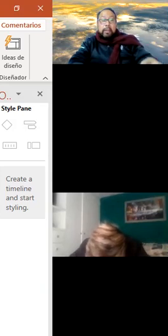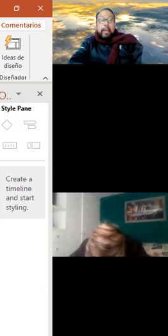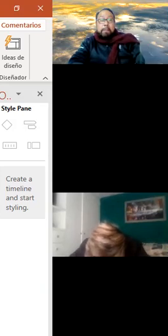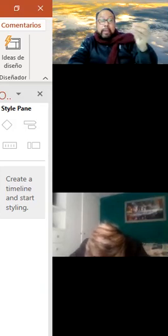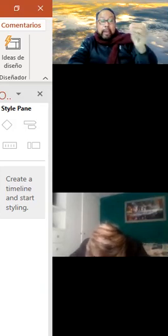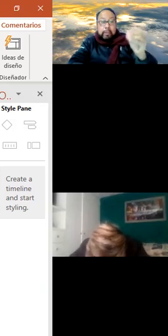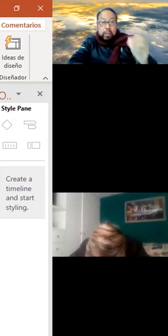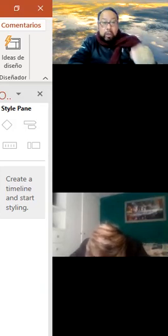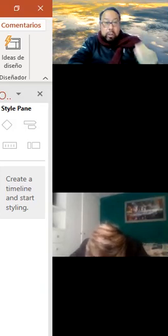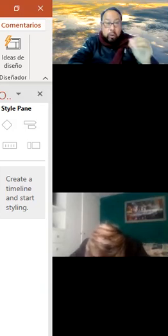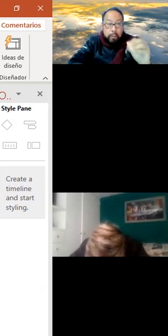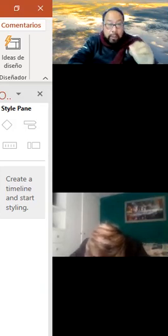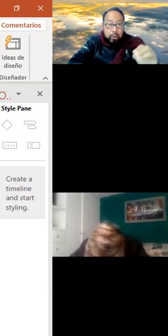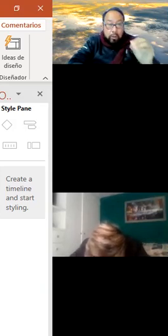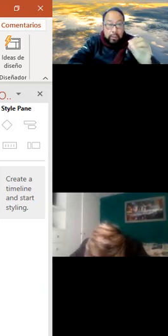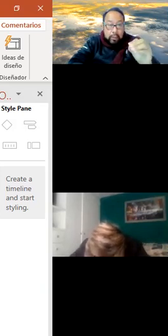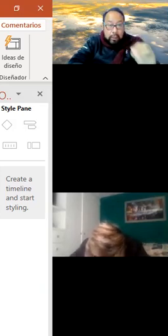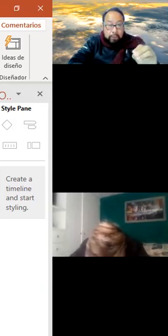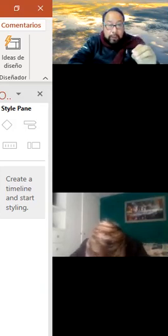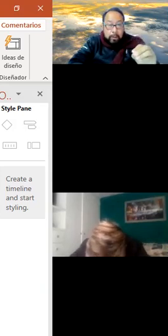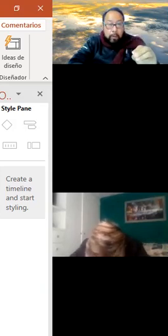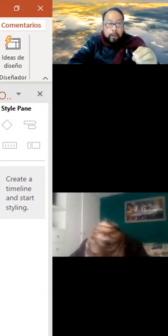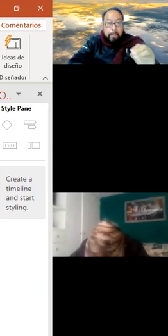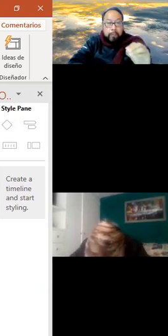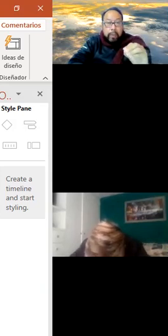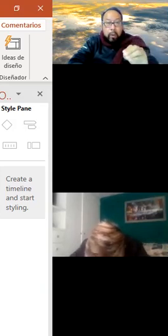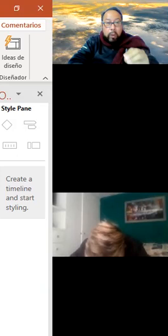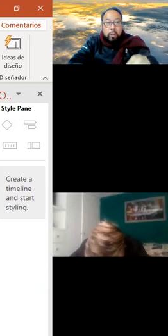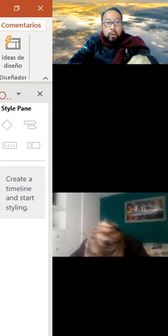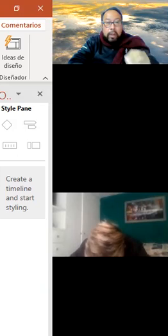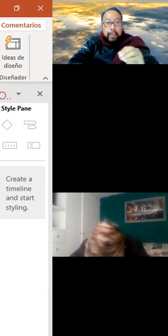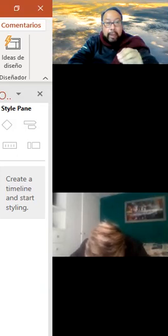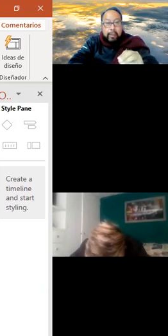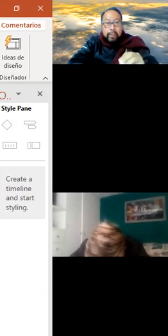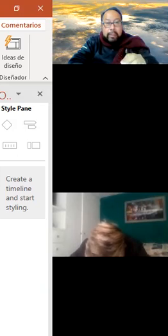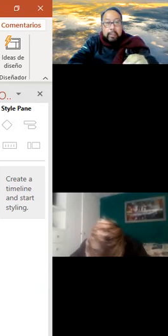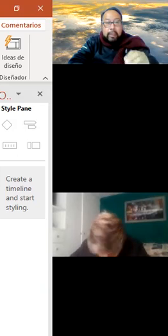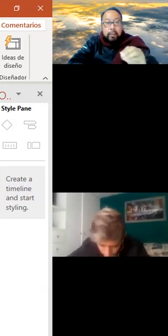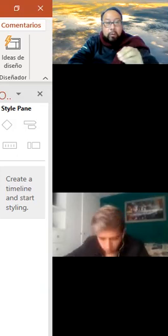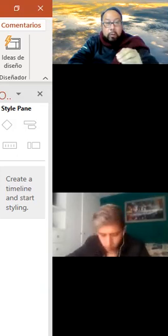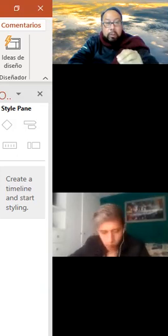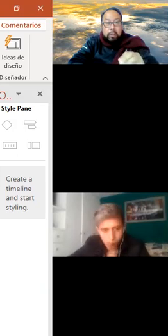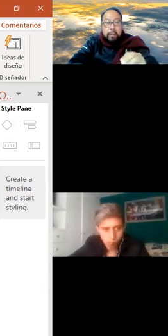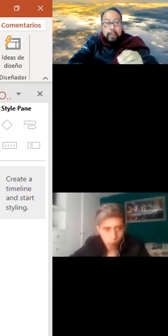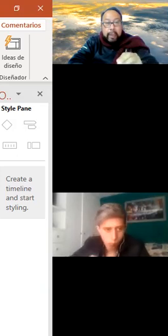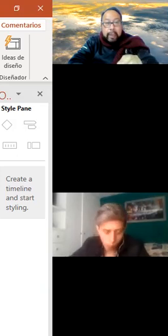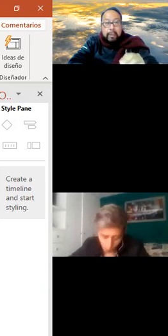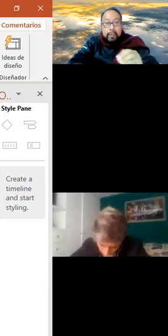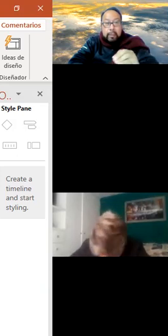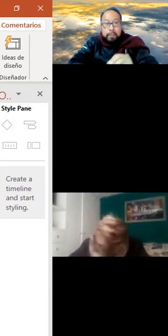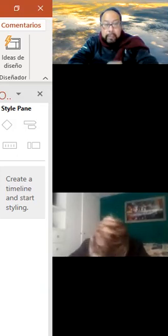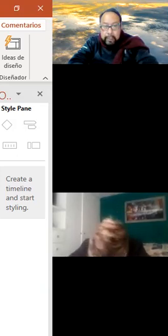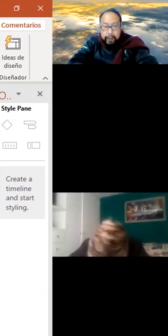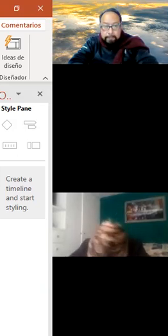realizado mediante la aplicación de un método científico, de acuerdo con las características discursivas de